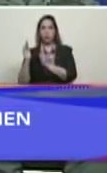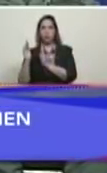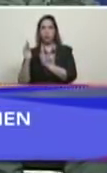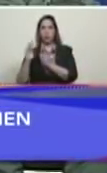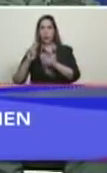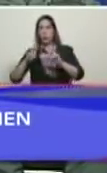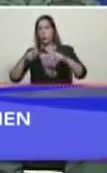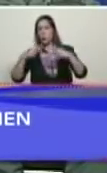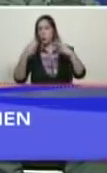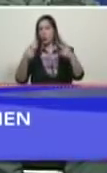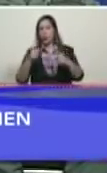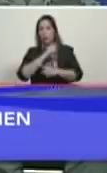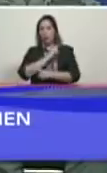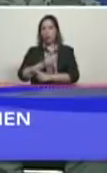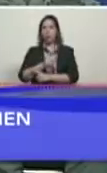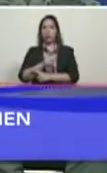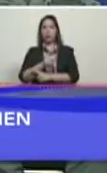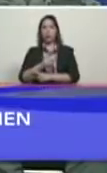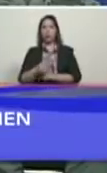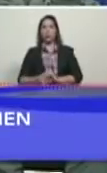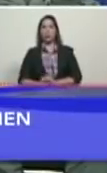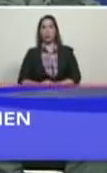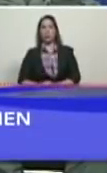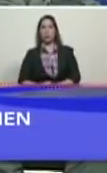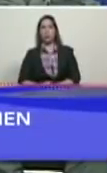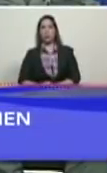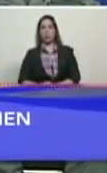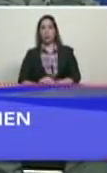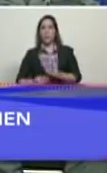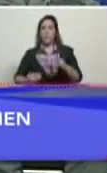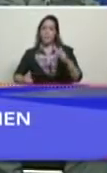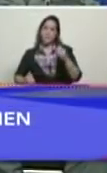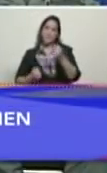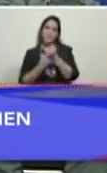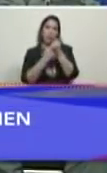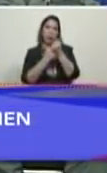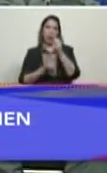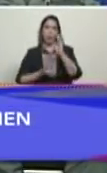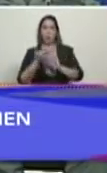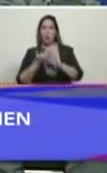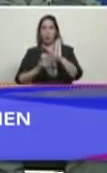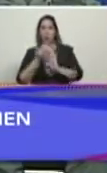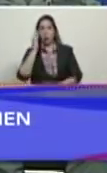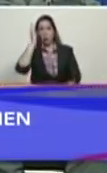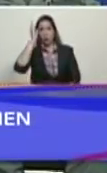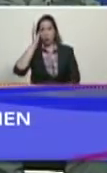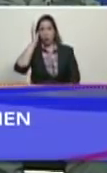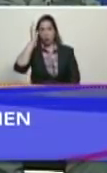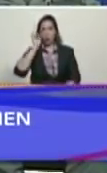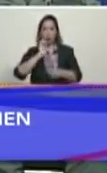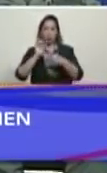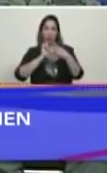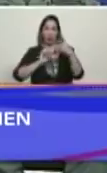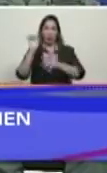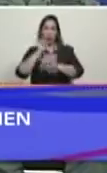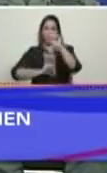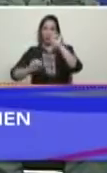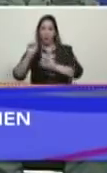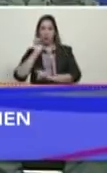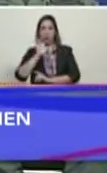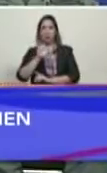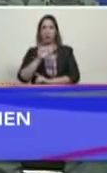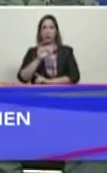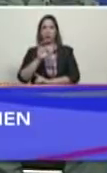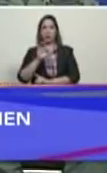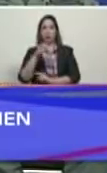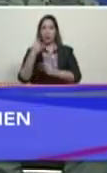nueva doctrina, y echó las bases fundamentales del concepto estratégico de defensa de la nación que